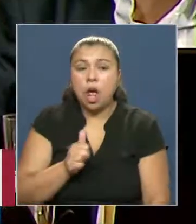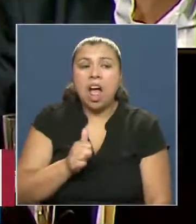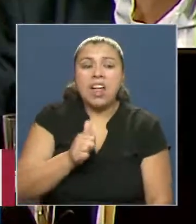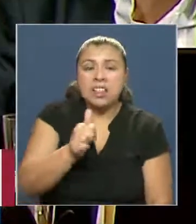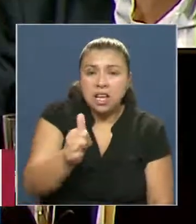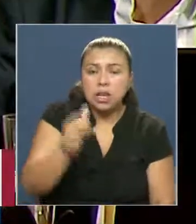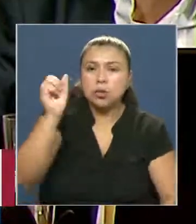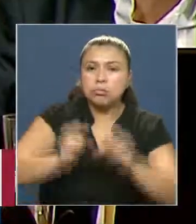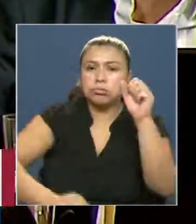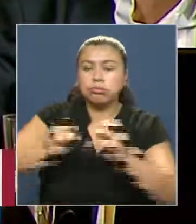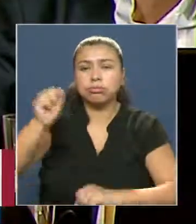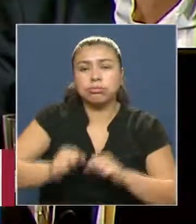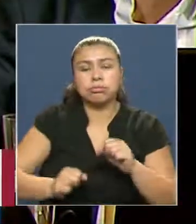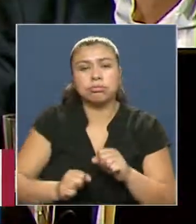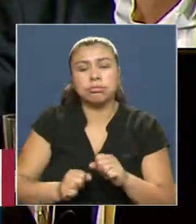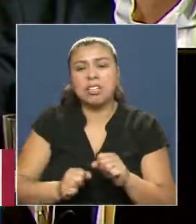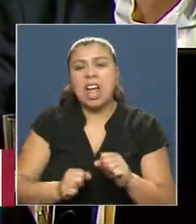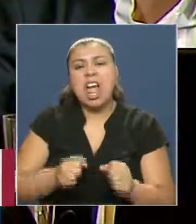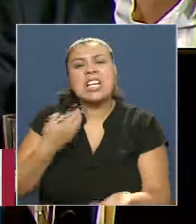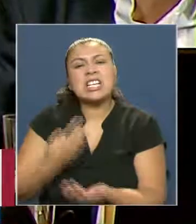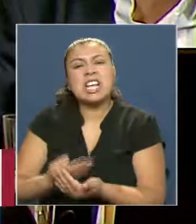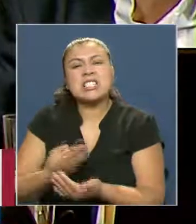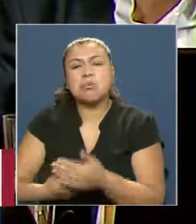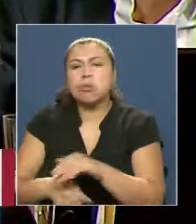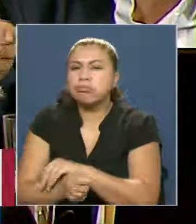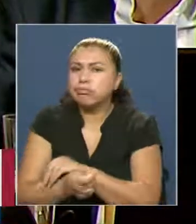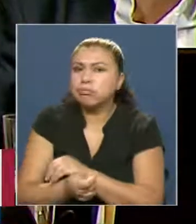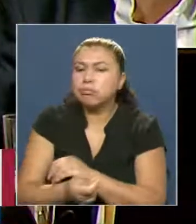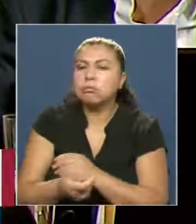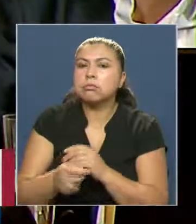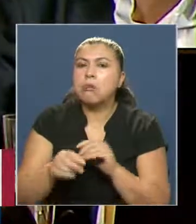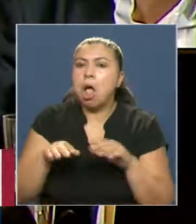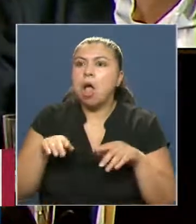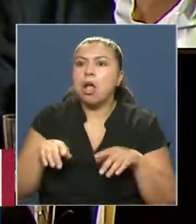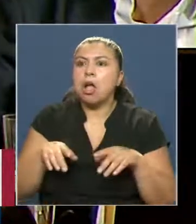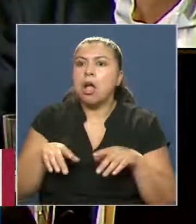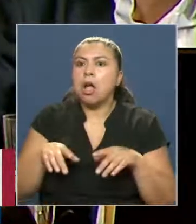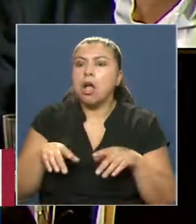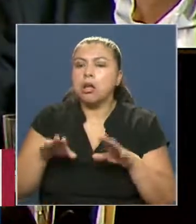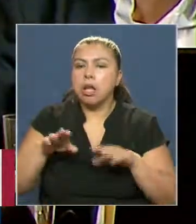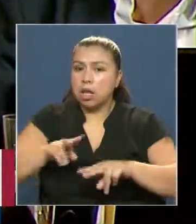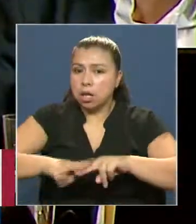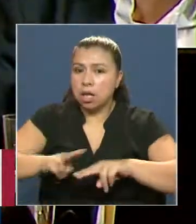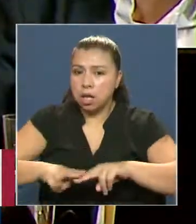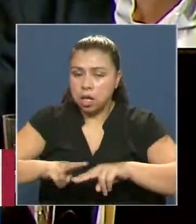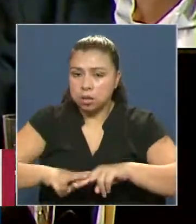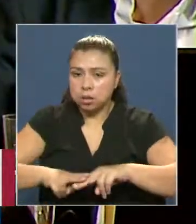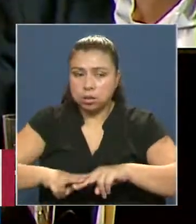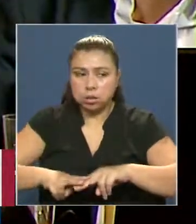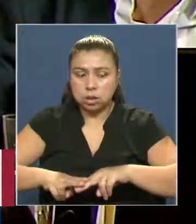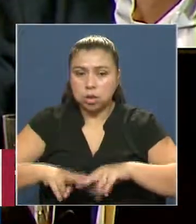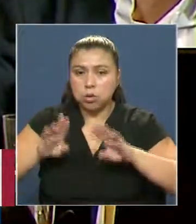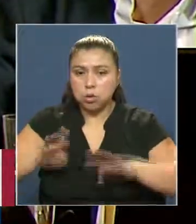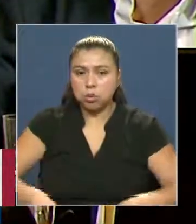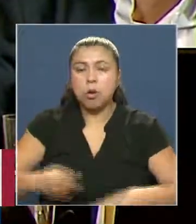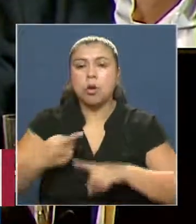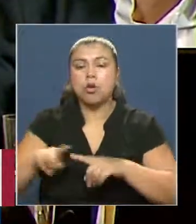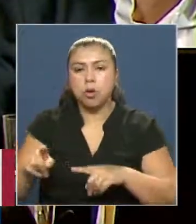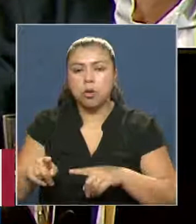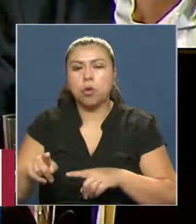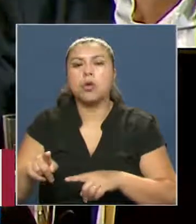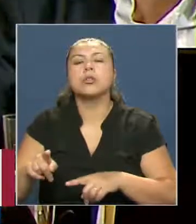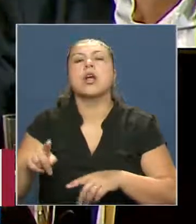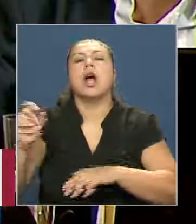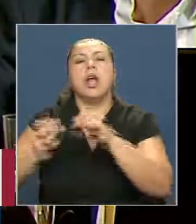muy inescrupulosos que han obrado en la misma vía de lo que he mencionado anteriormente. Y quisiera, para aquellos